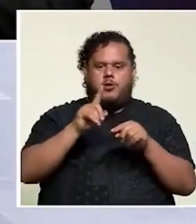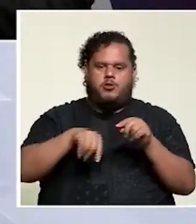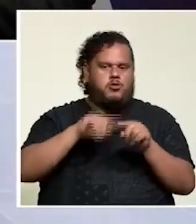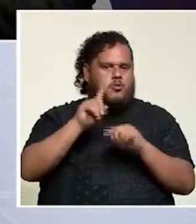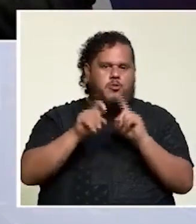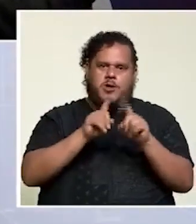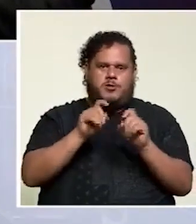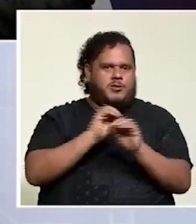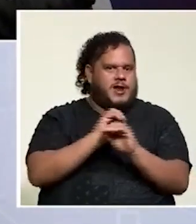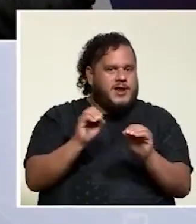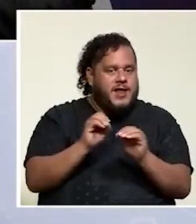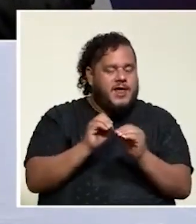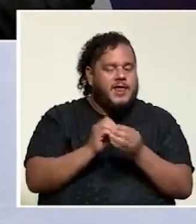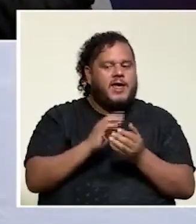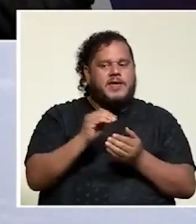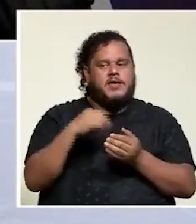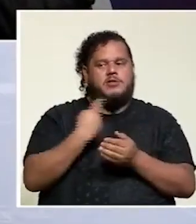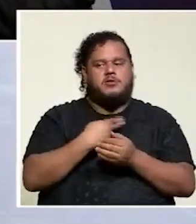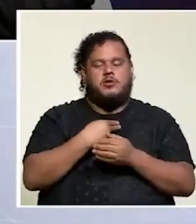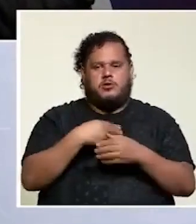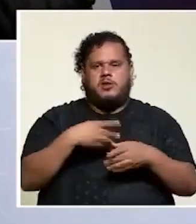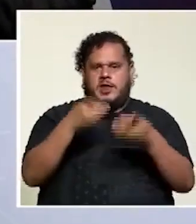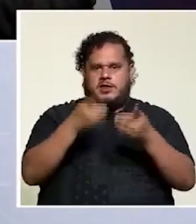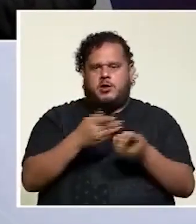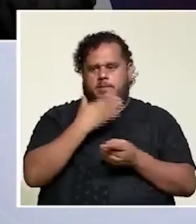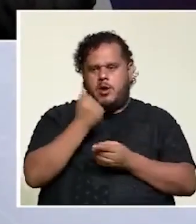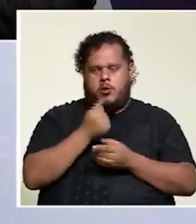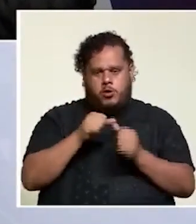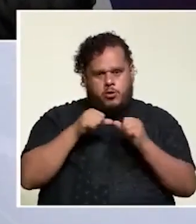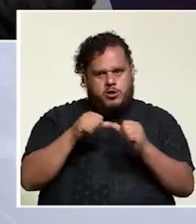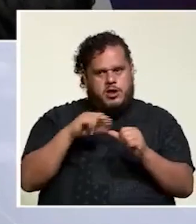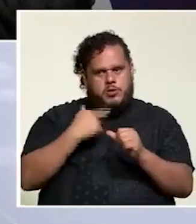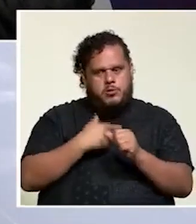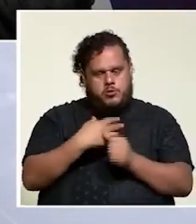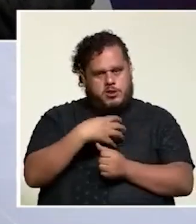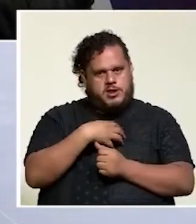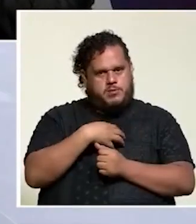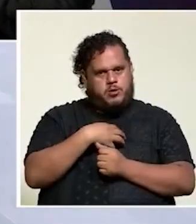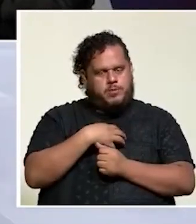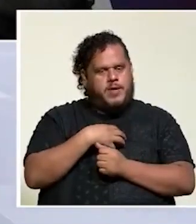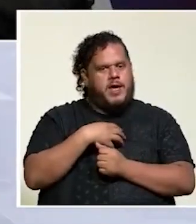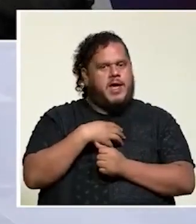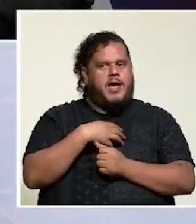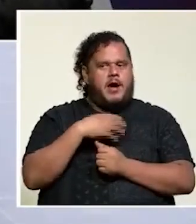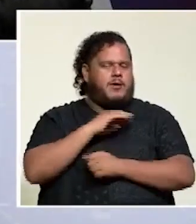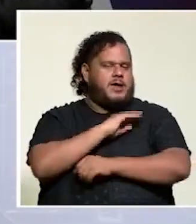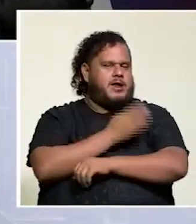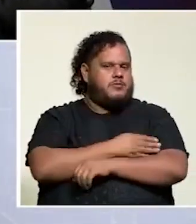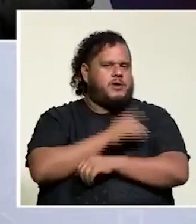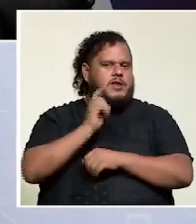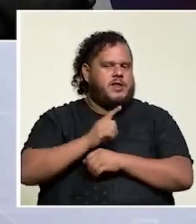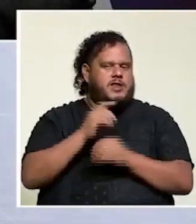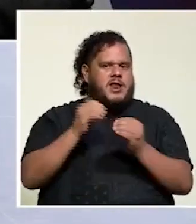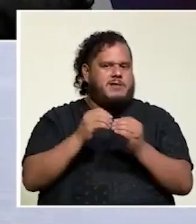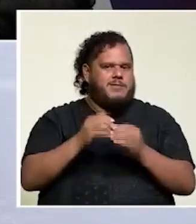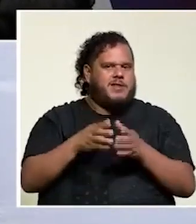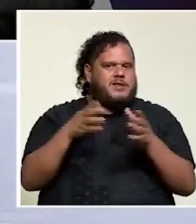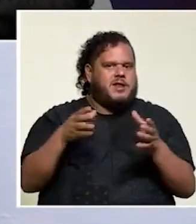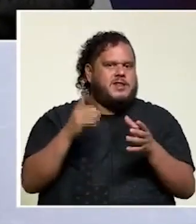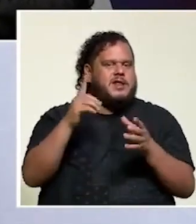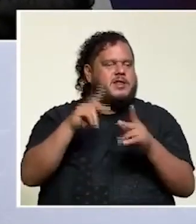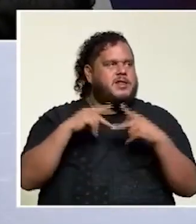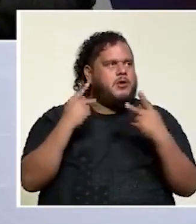impoluta, y tomamos la decisión de que mejor continuar por nuestra propia cuenta, aunque el esfuerzo tenga que ser más grande, de un